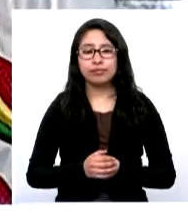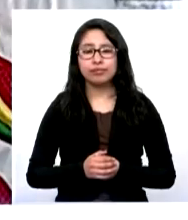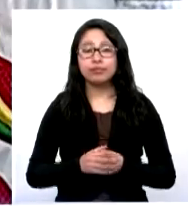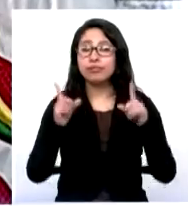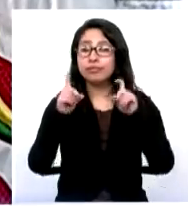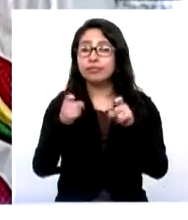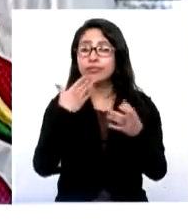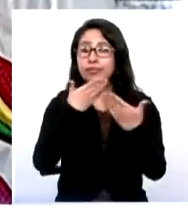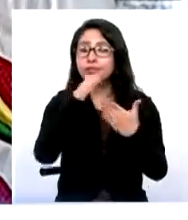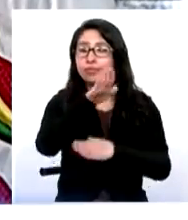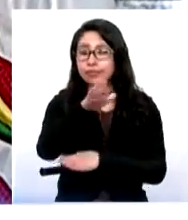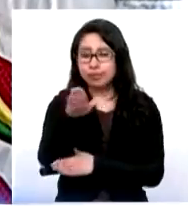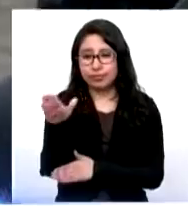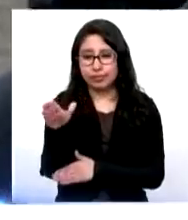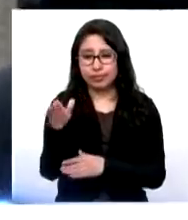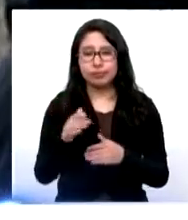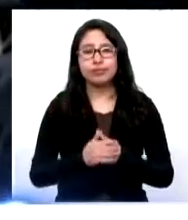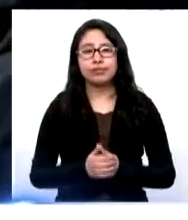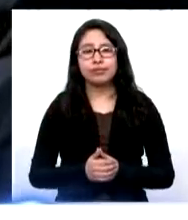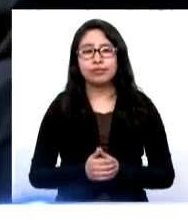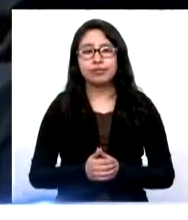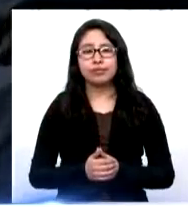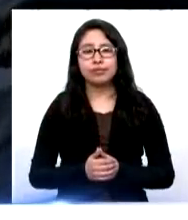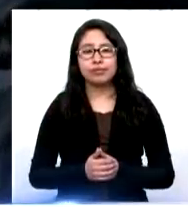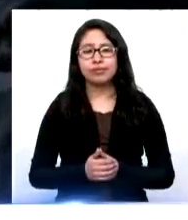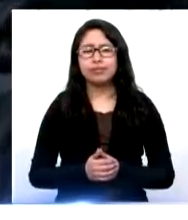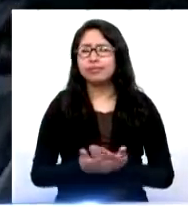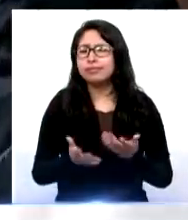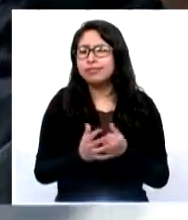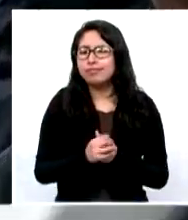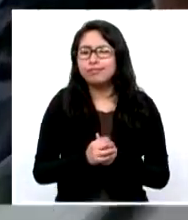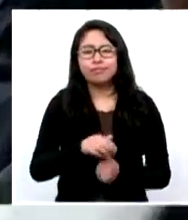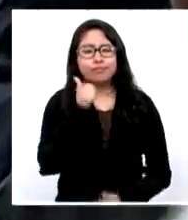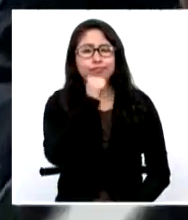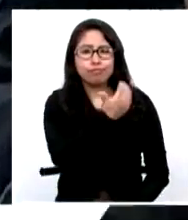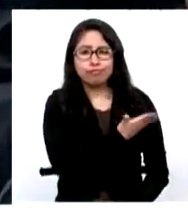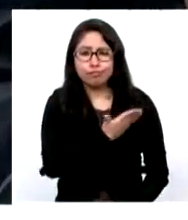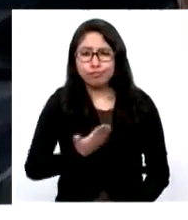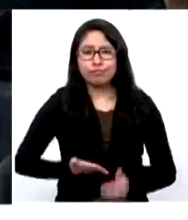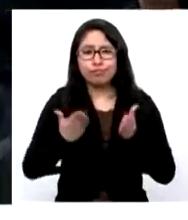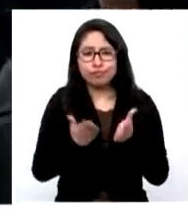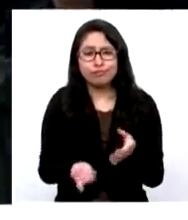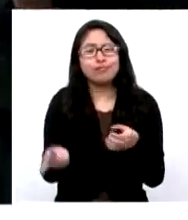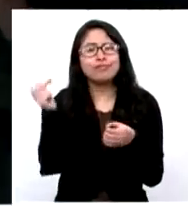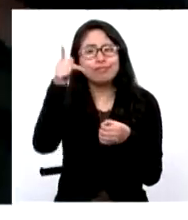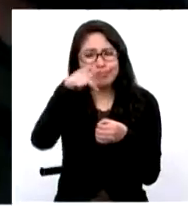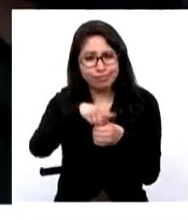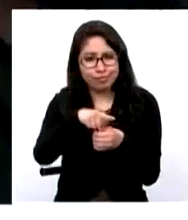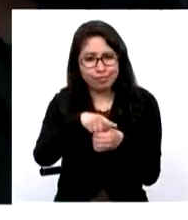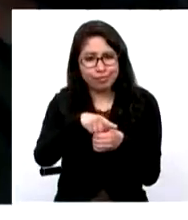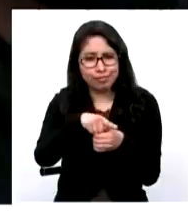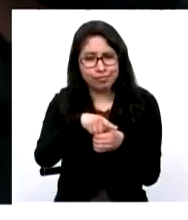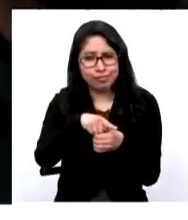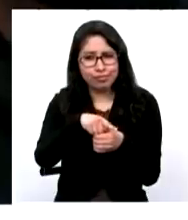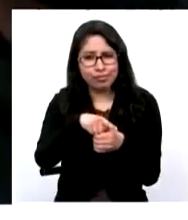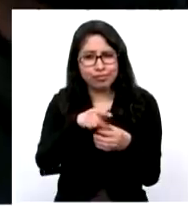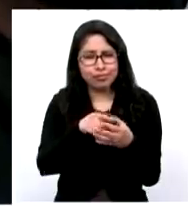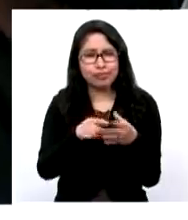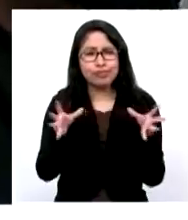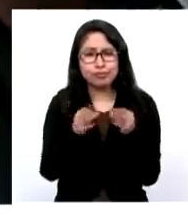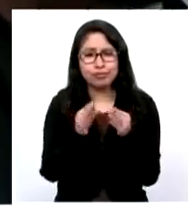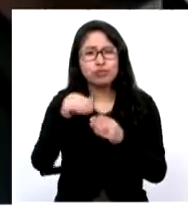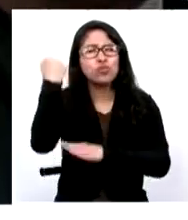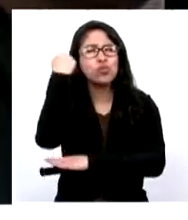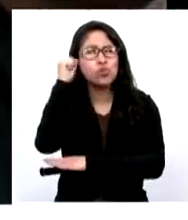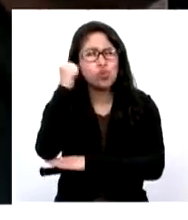Ministro, buenas tardes. José Luis Toro de Cadena en Vivo. La presidenta asistirá, va a estar en la ciudad de Sucre en horas de la mañana.